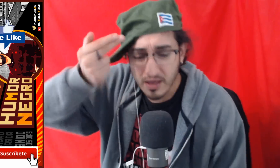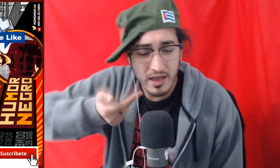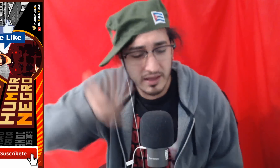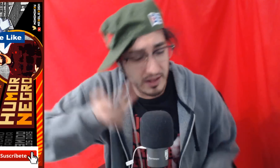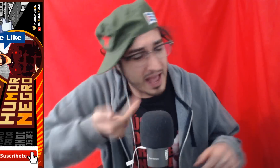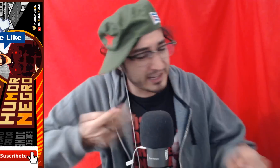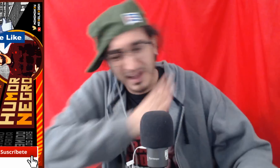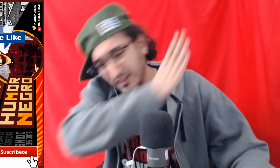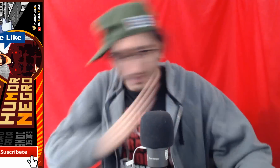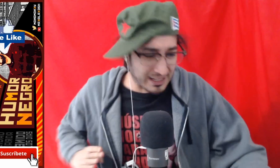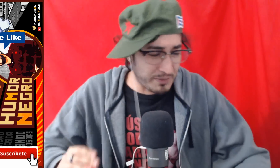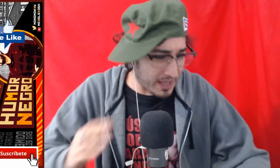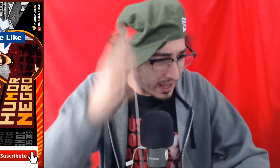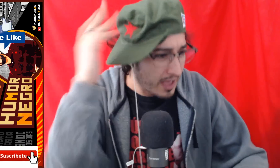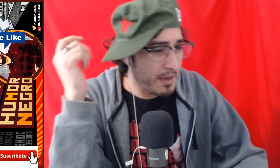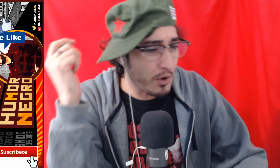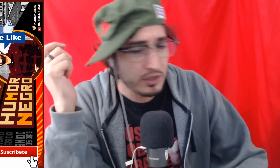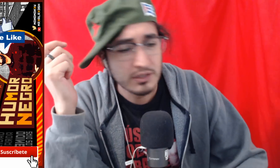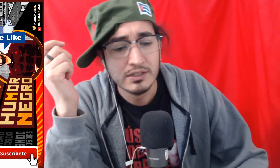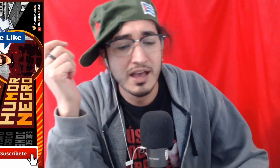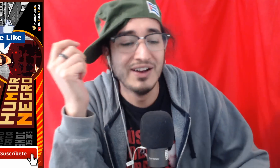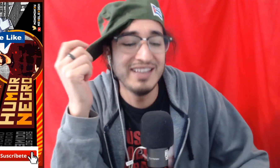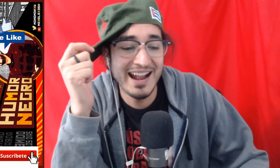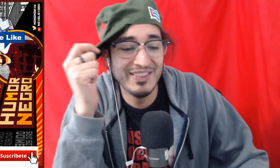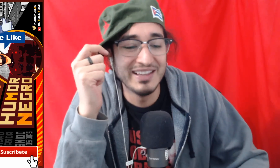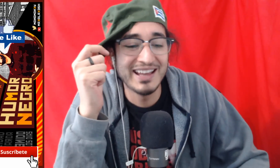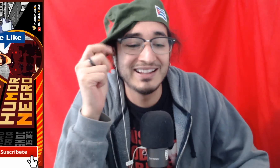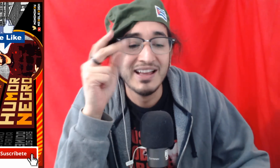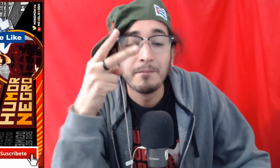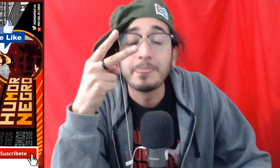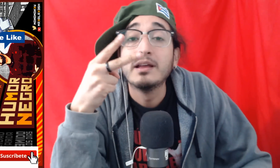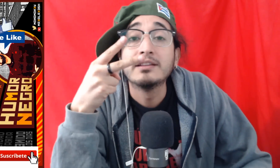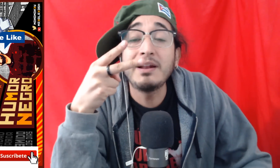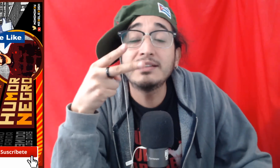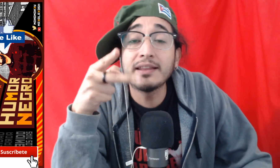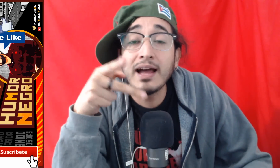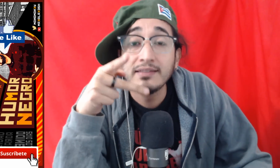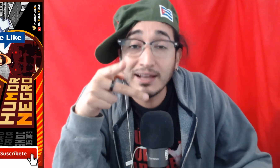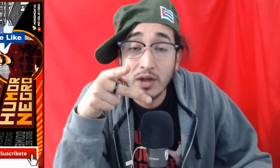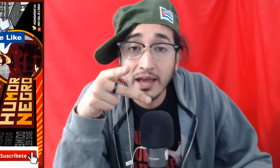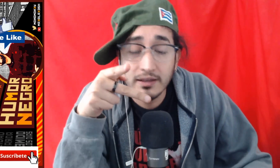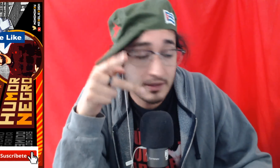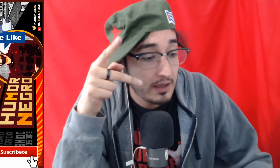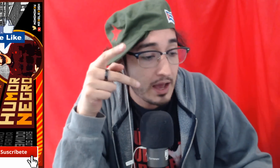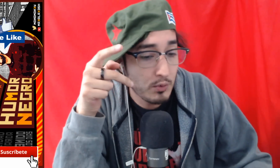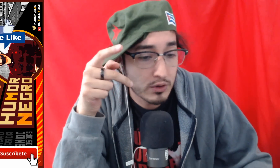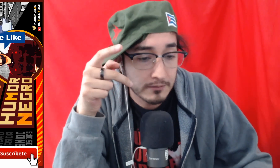y lágrimas' atravesando mi cara me voy no se queda donde gran sima la izquierda deja tu like